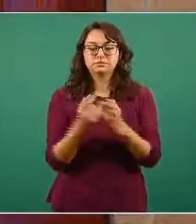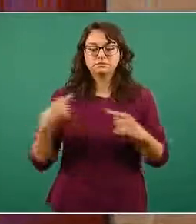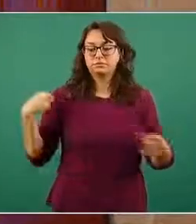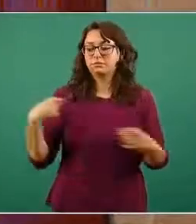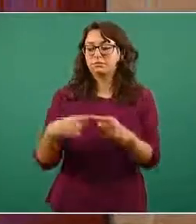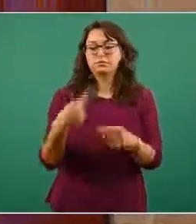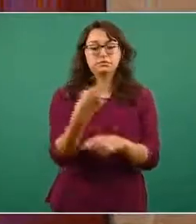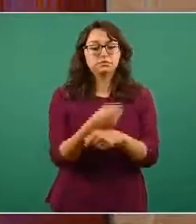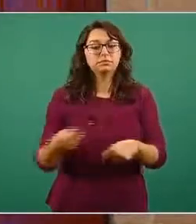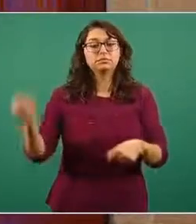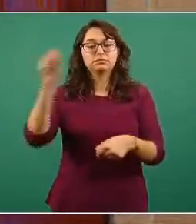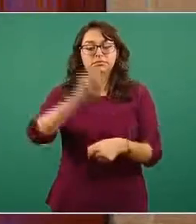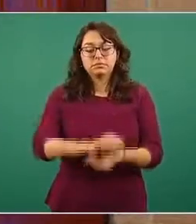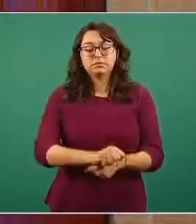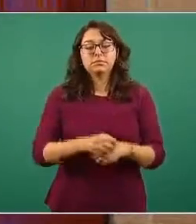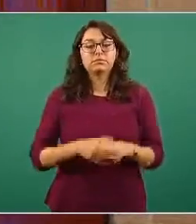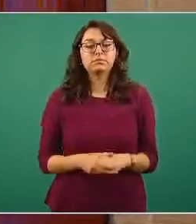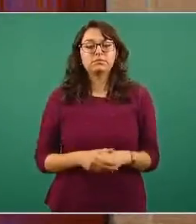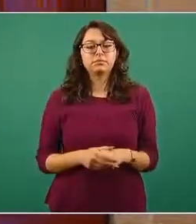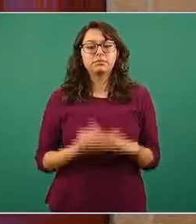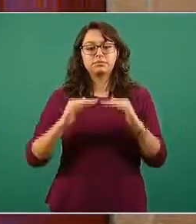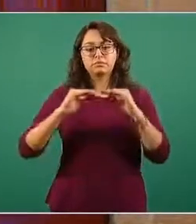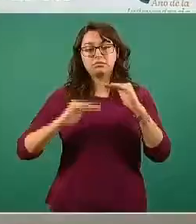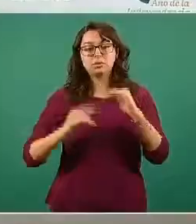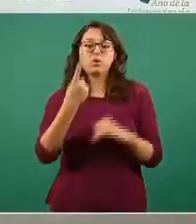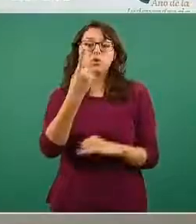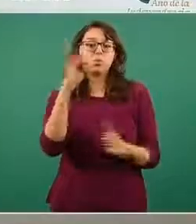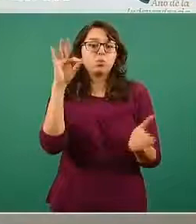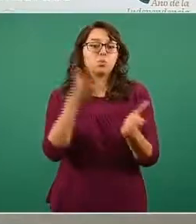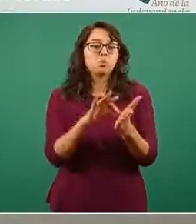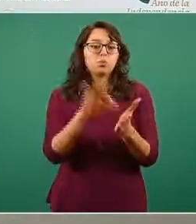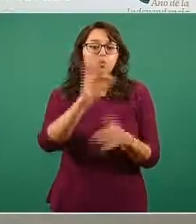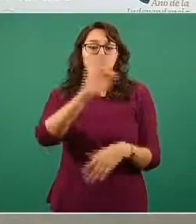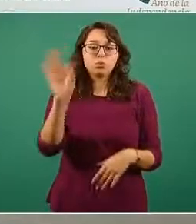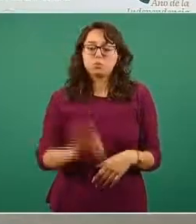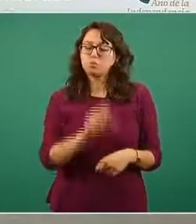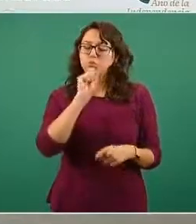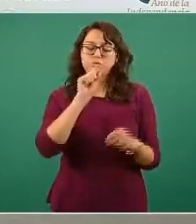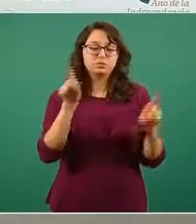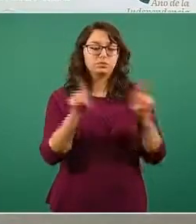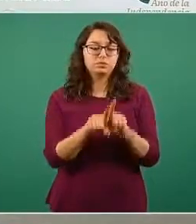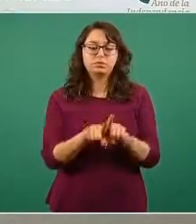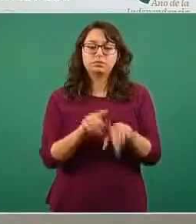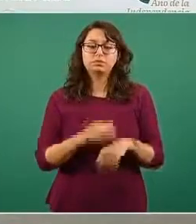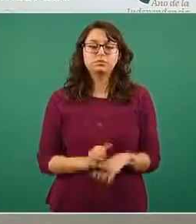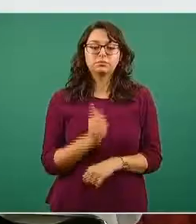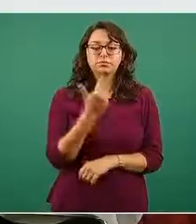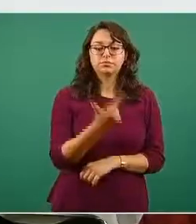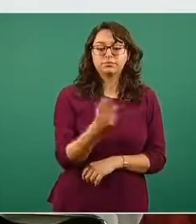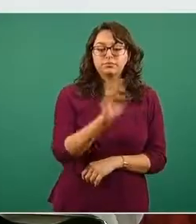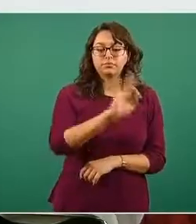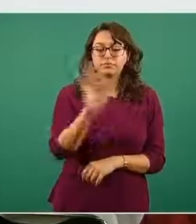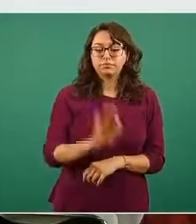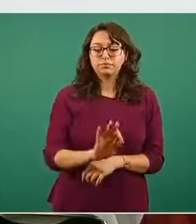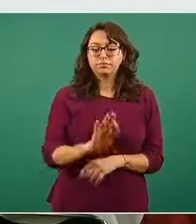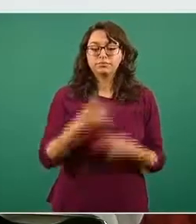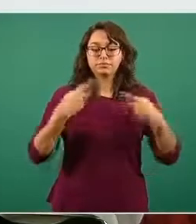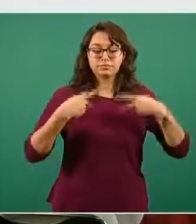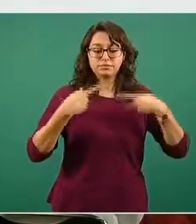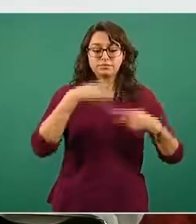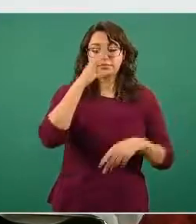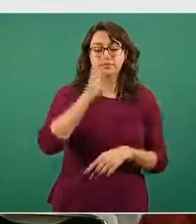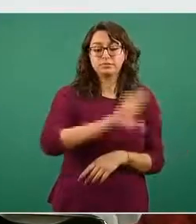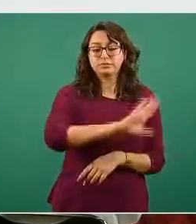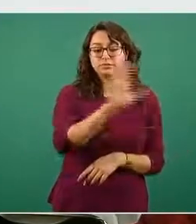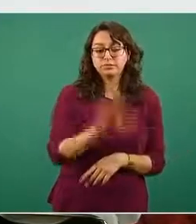semana. Habíamos tenido un descenso de un punto porcentual, se mantiene del 7% para efectos de letalidad que teníamos